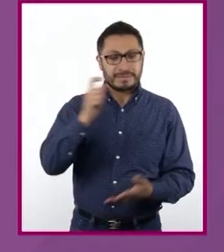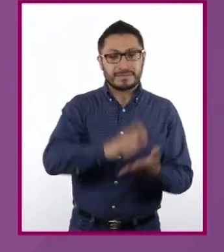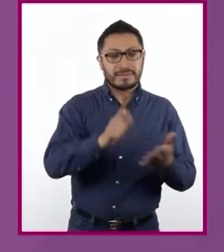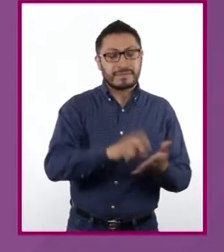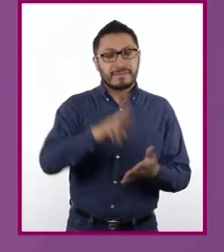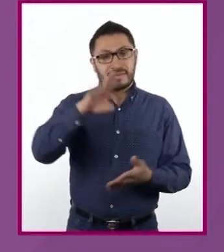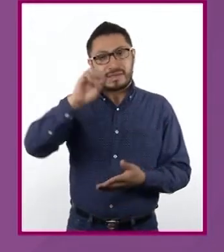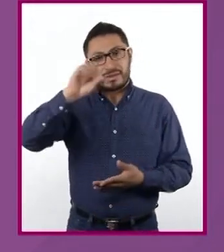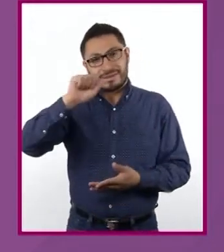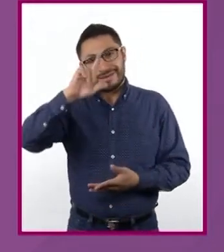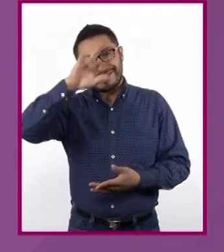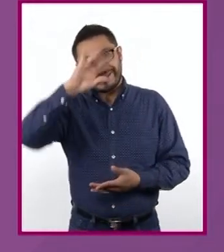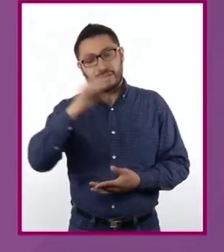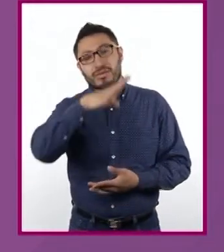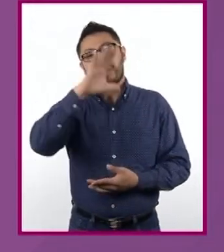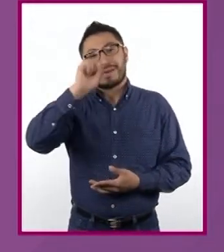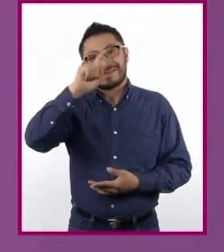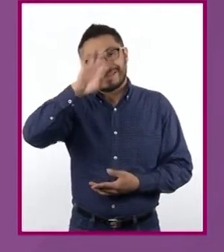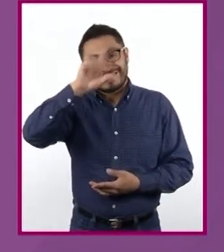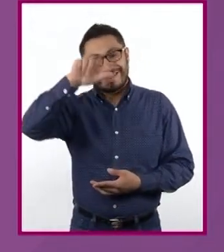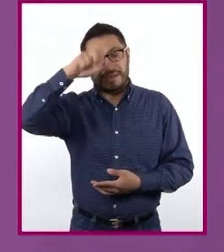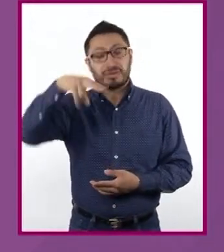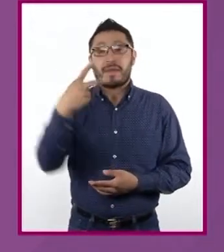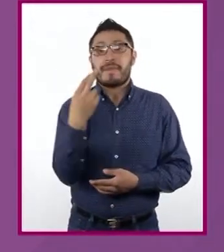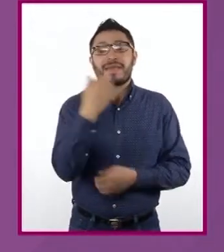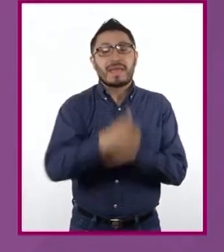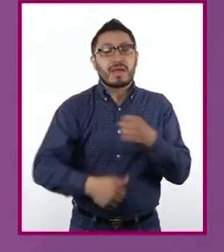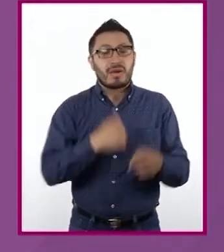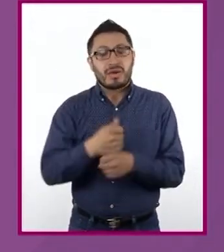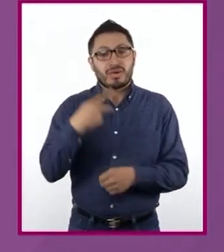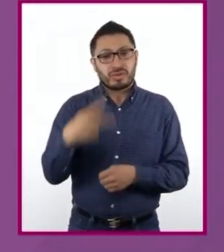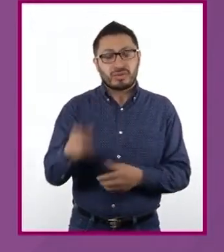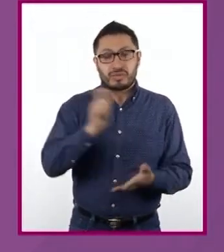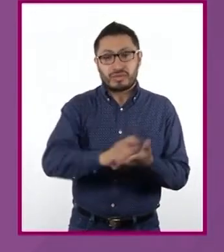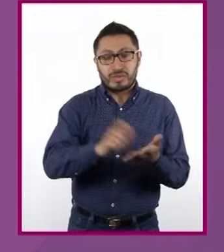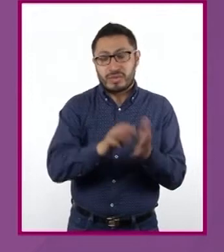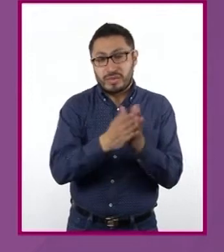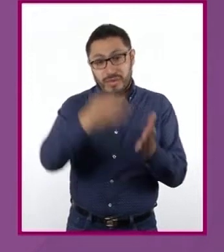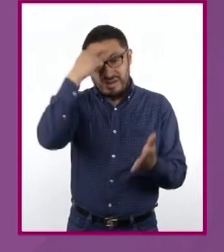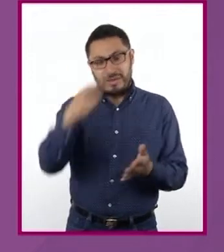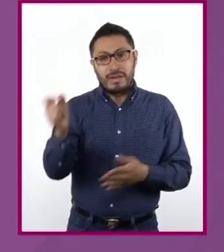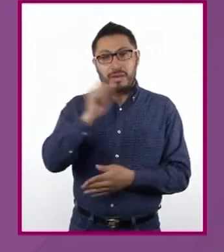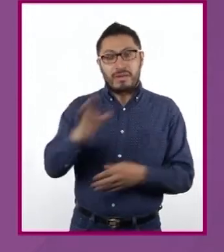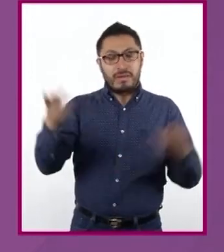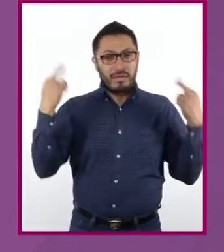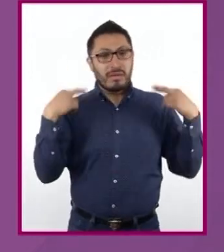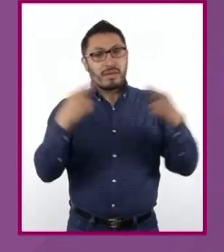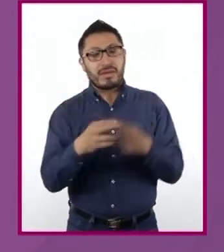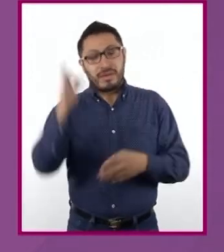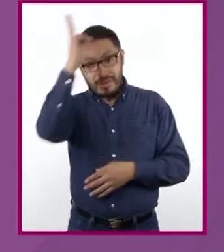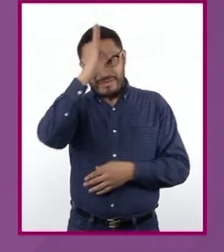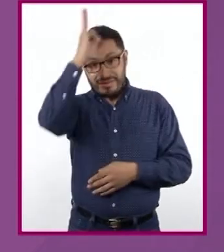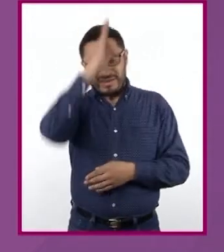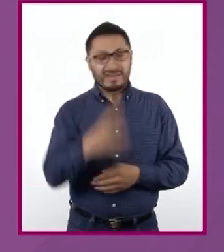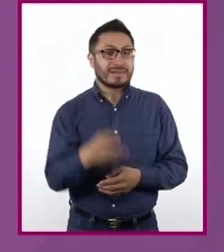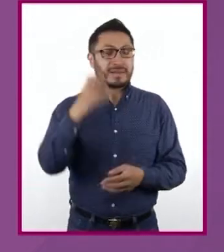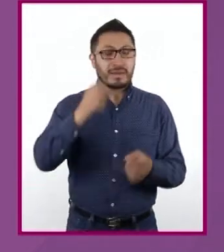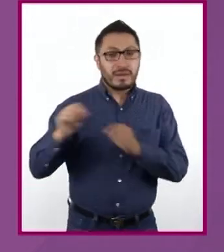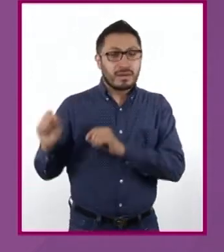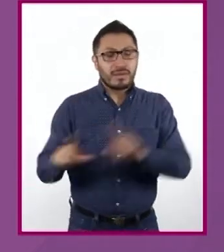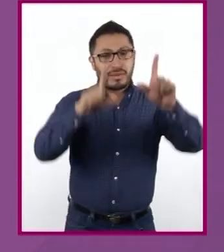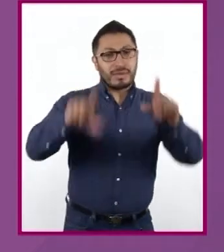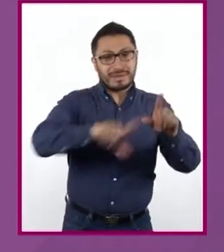Rosario Castellanos a los 25 años en su tesis para obtener el título de maestría en filosofía, que se